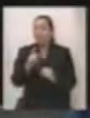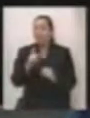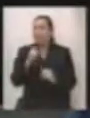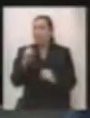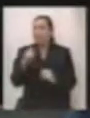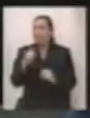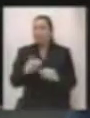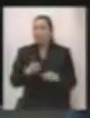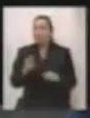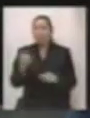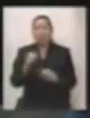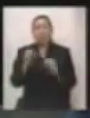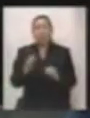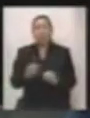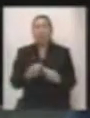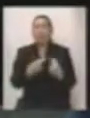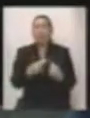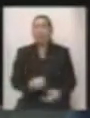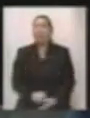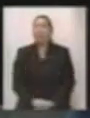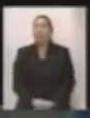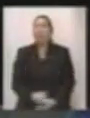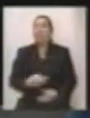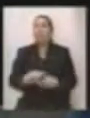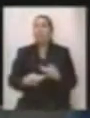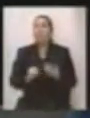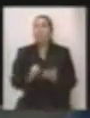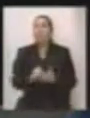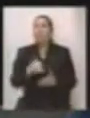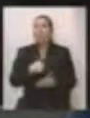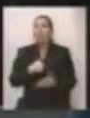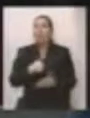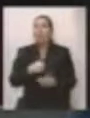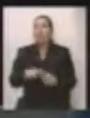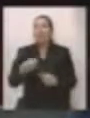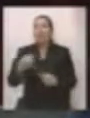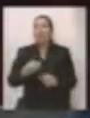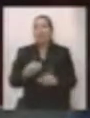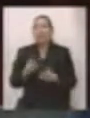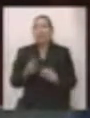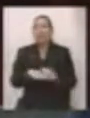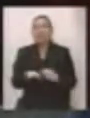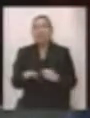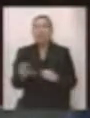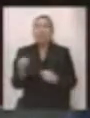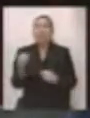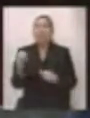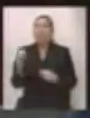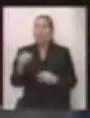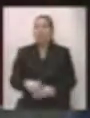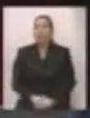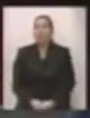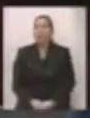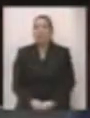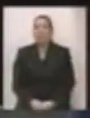hace necesario fomentar el uso seguro, responsable y productivo de las mismas, en especial entre niños, niñas y